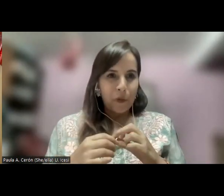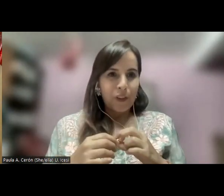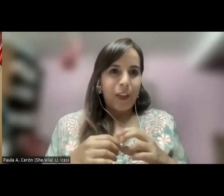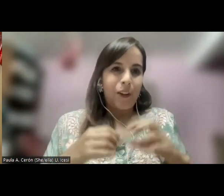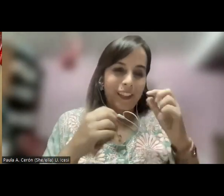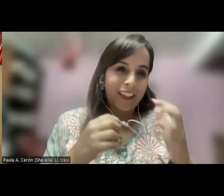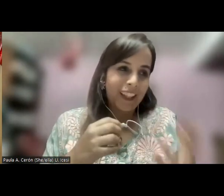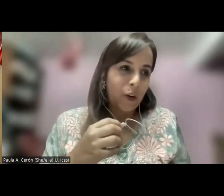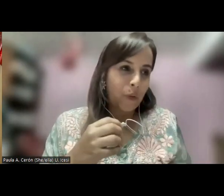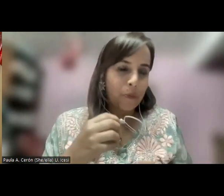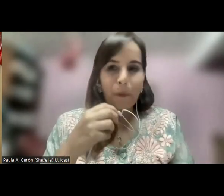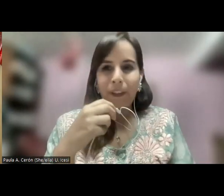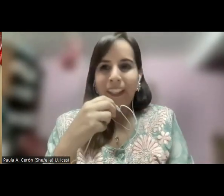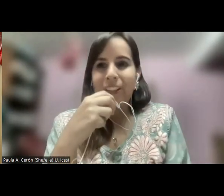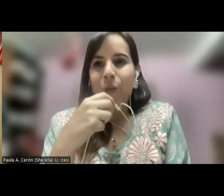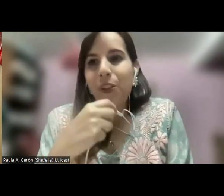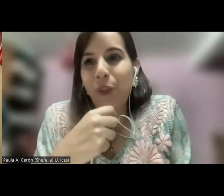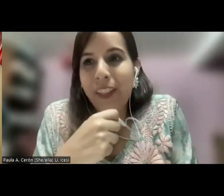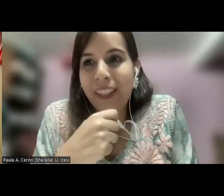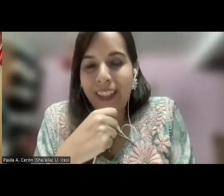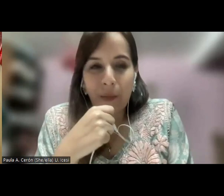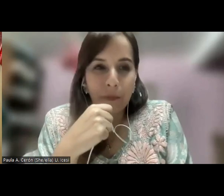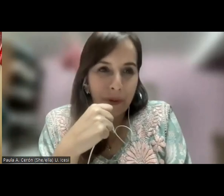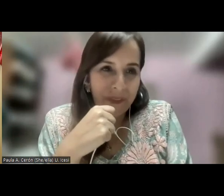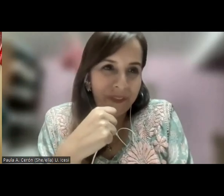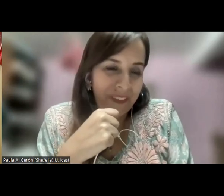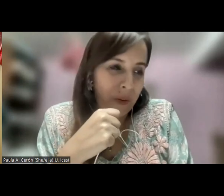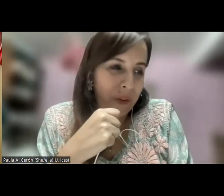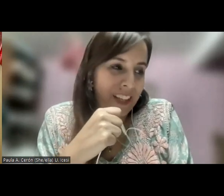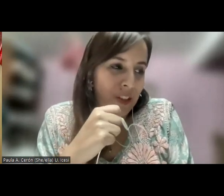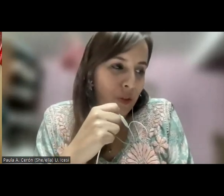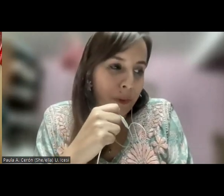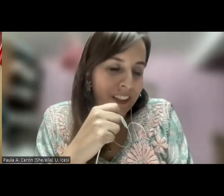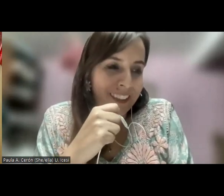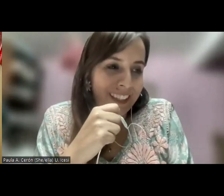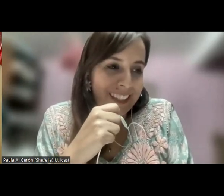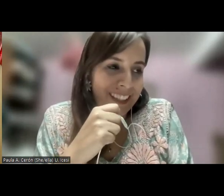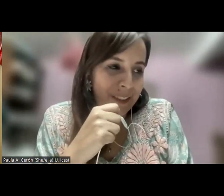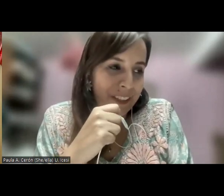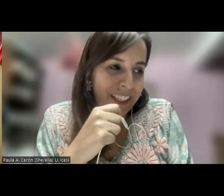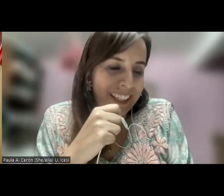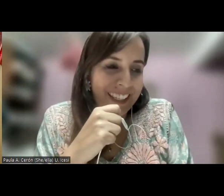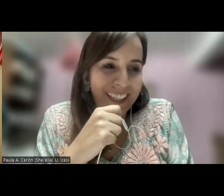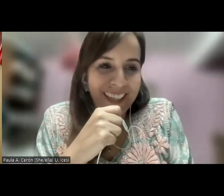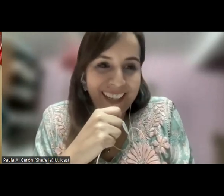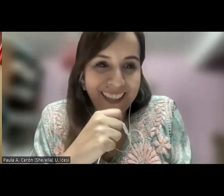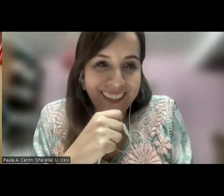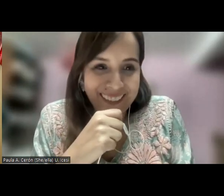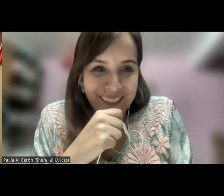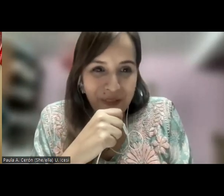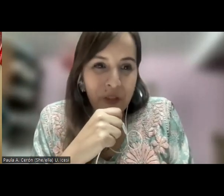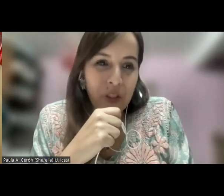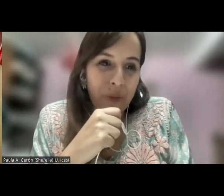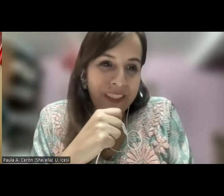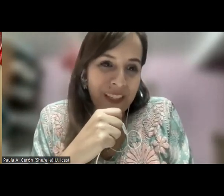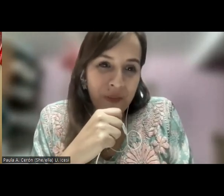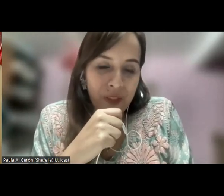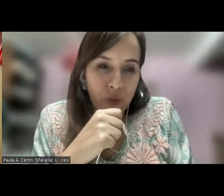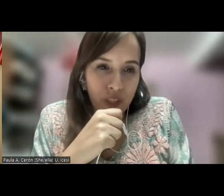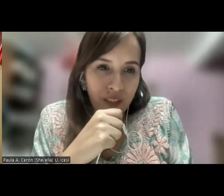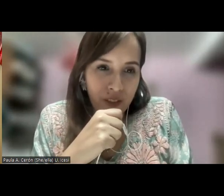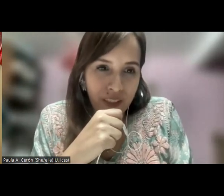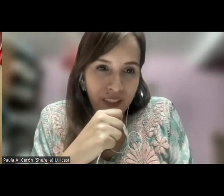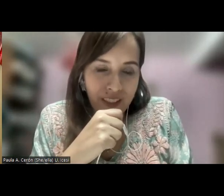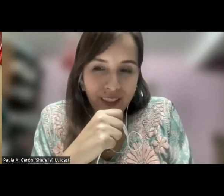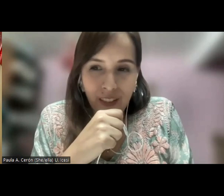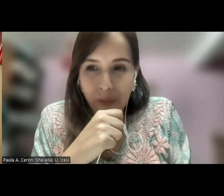vamos te interrumpo porque es cuestiones de tiempo pero está super interesante Me quedaría mucho más tiempo